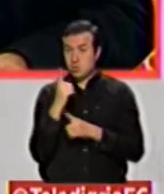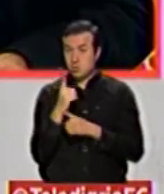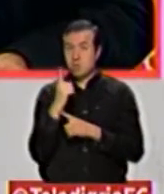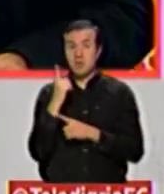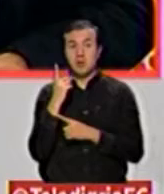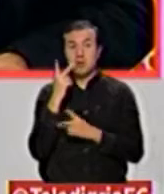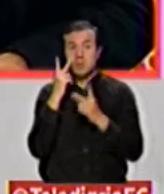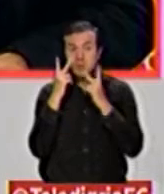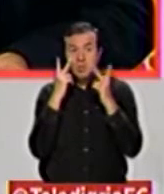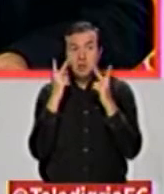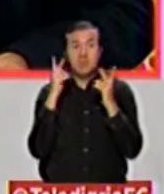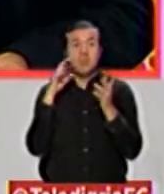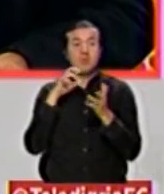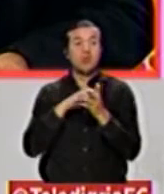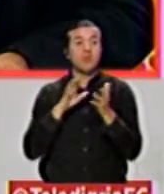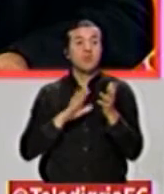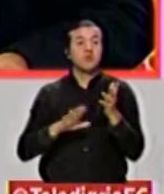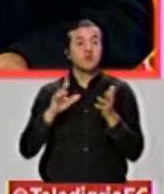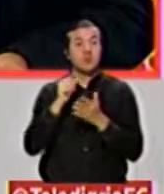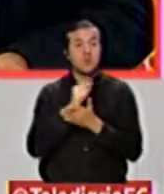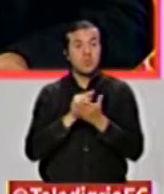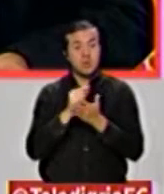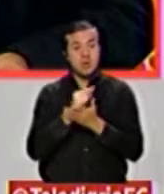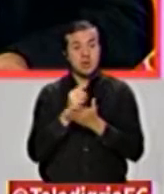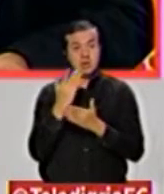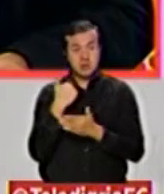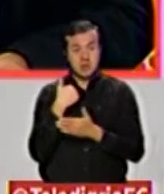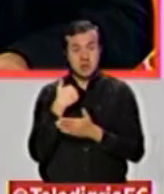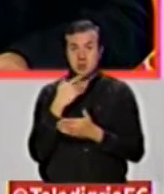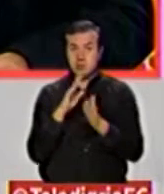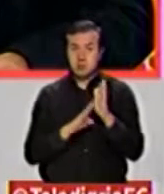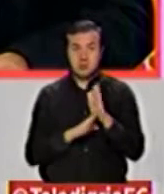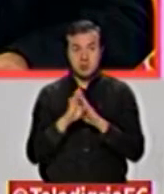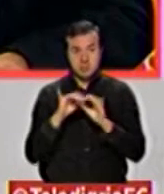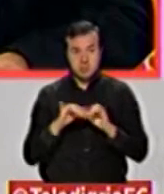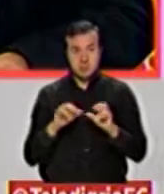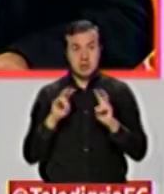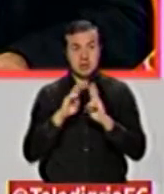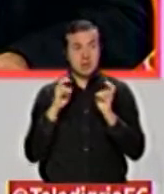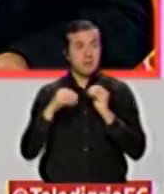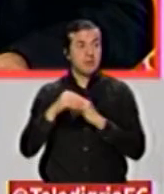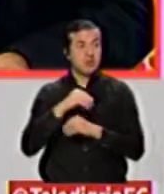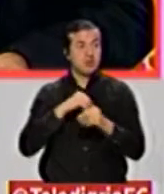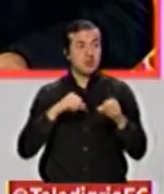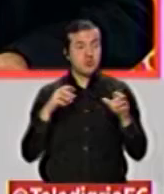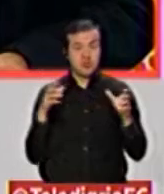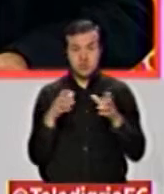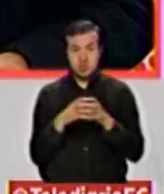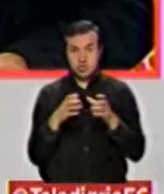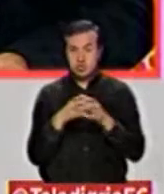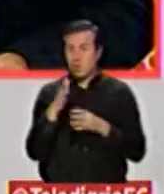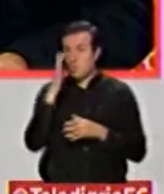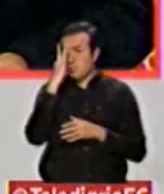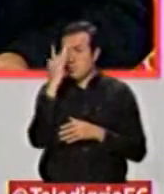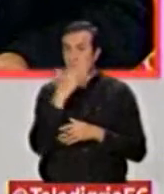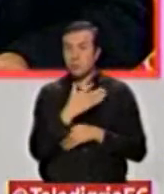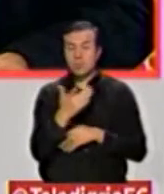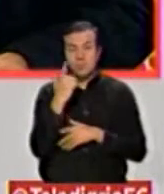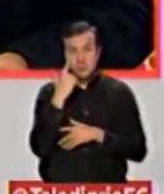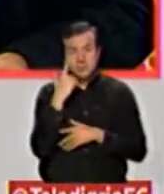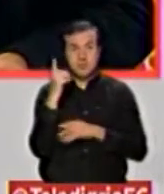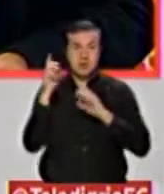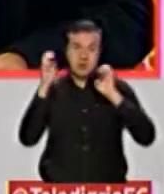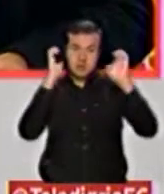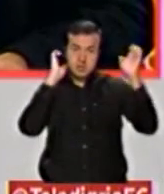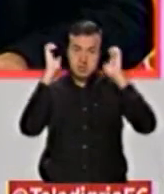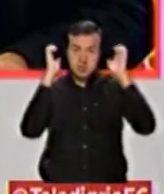cual en la provincia del Guayas hay un repunte en cuanto a inversión societaria debido a las políticas